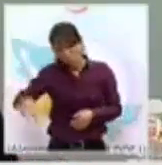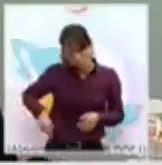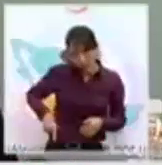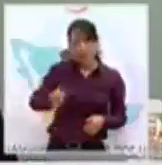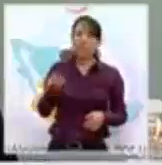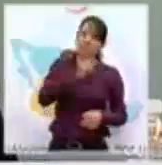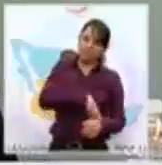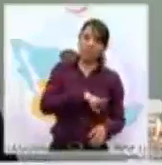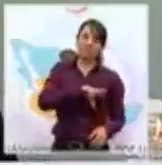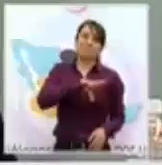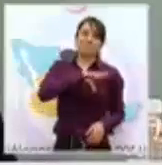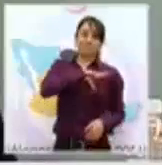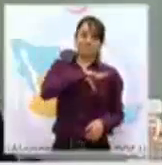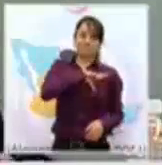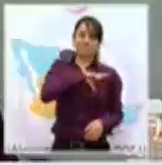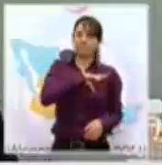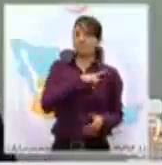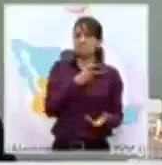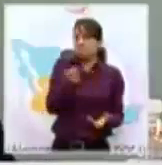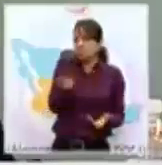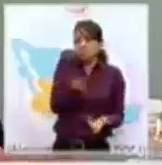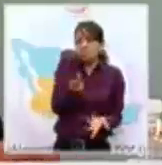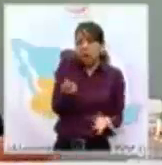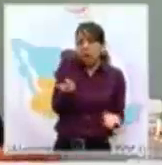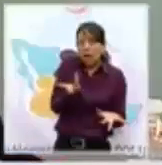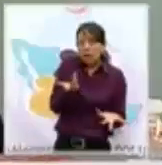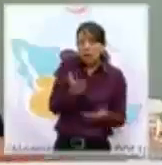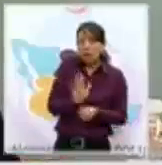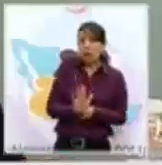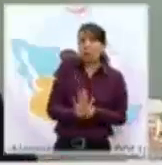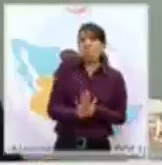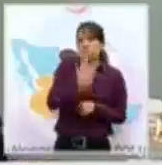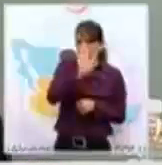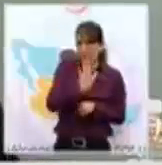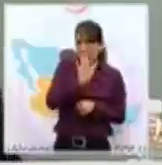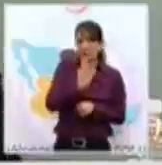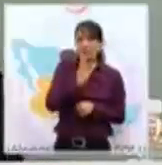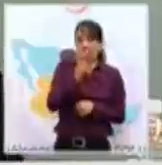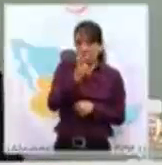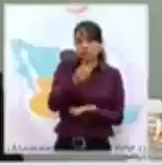funcionando es no solamente para perpetuar la desigualdad, sino para exacerbarla.